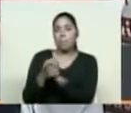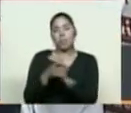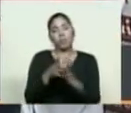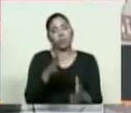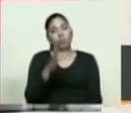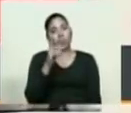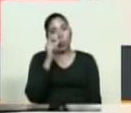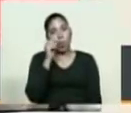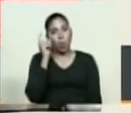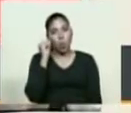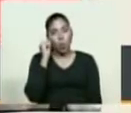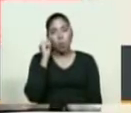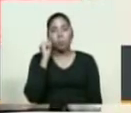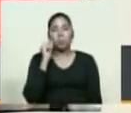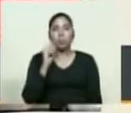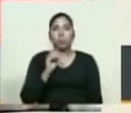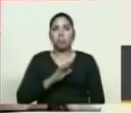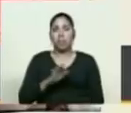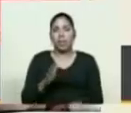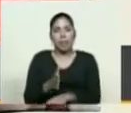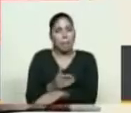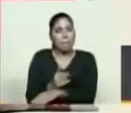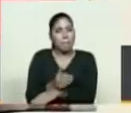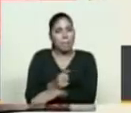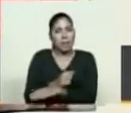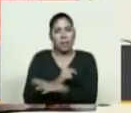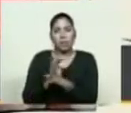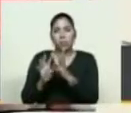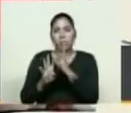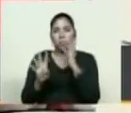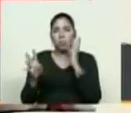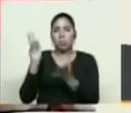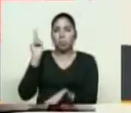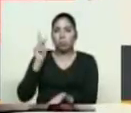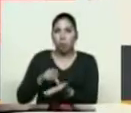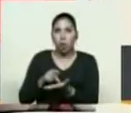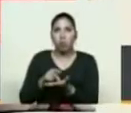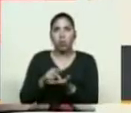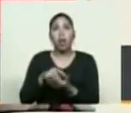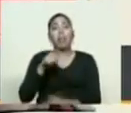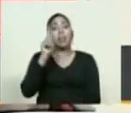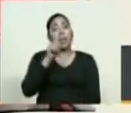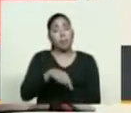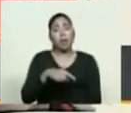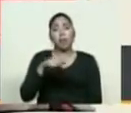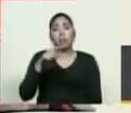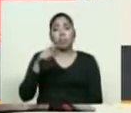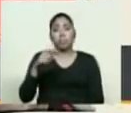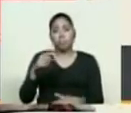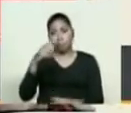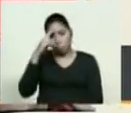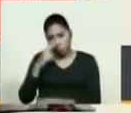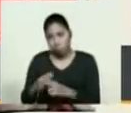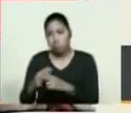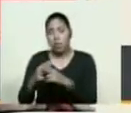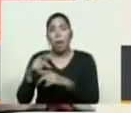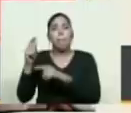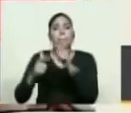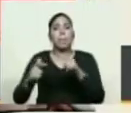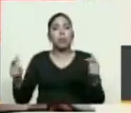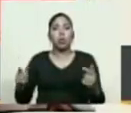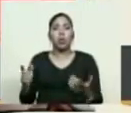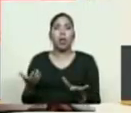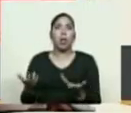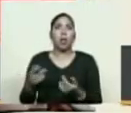desde temprano, muy temprano estuvieron allí. Además, un reconocimiento a quienes están haciendo el trabajo técnico